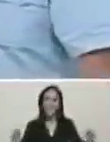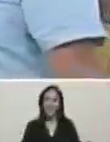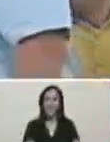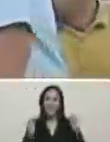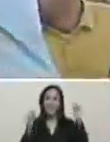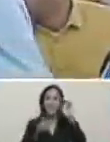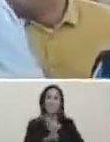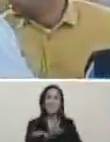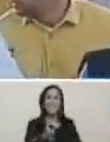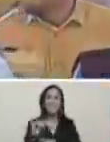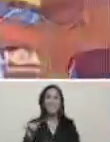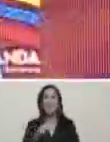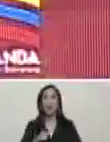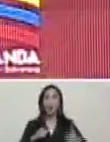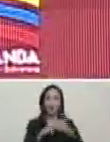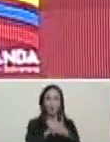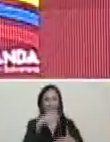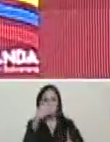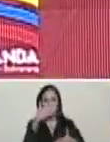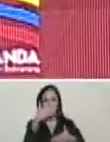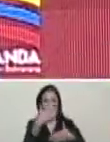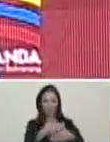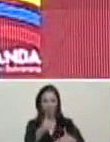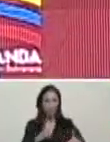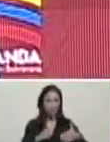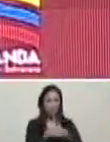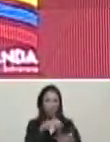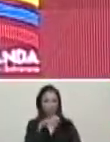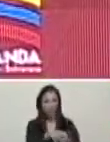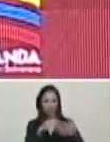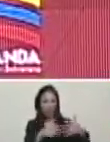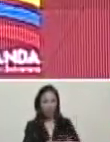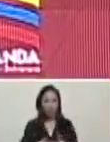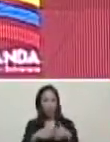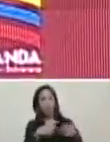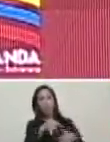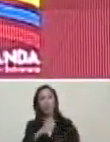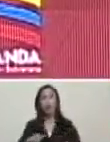Contra el golpe de Estado imperialista, contra golpe tuyero.